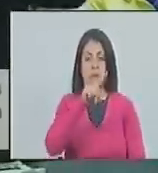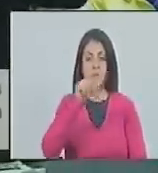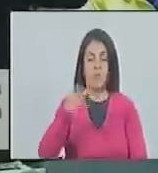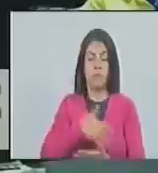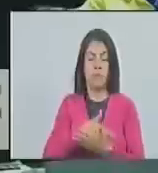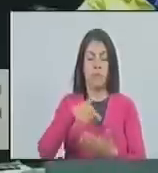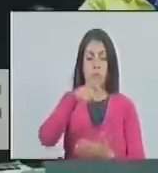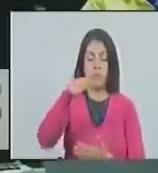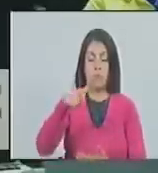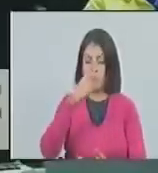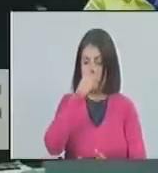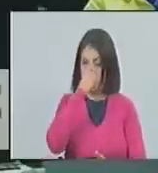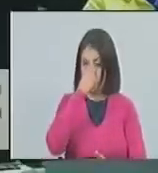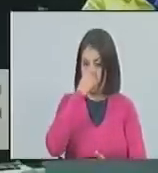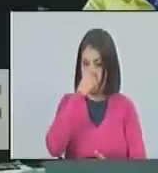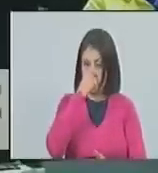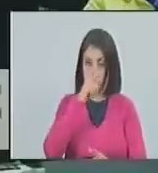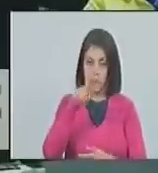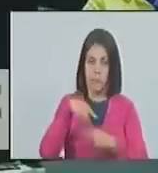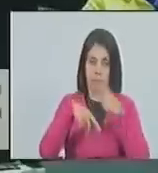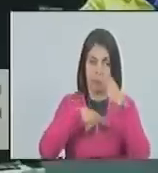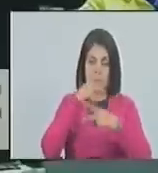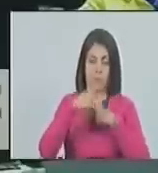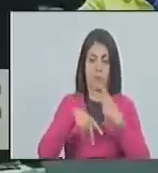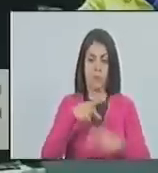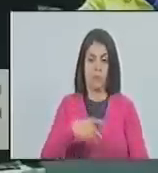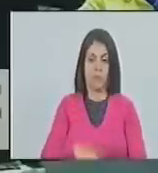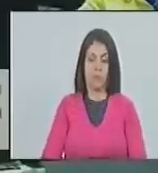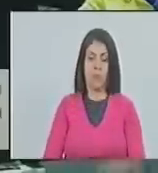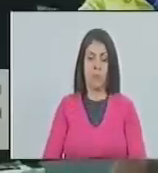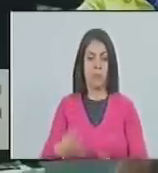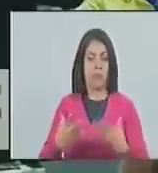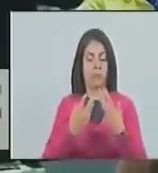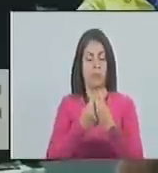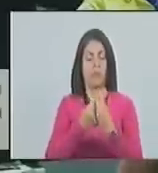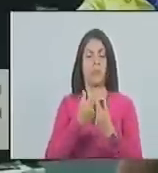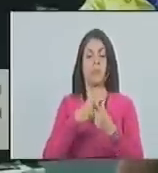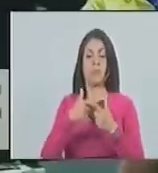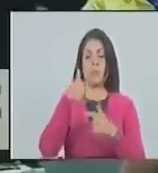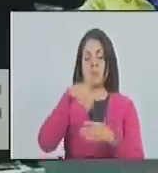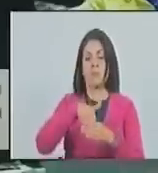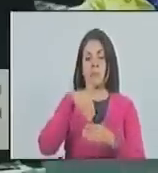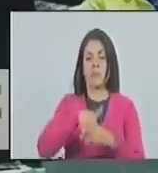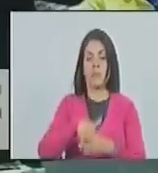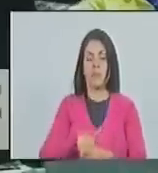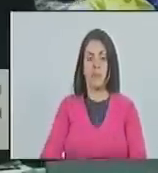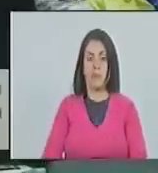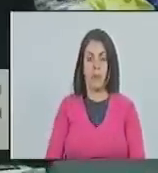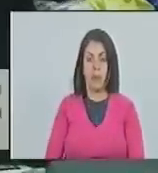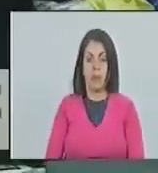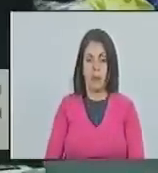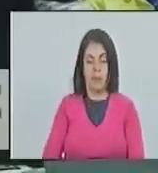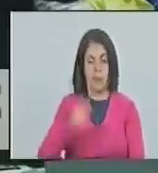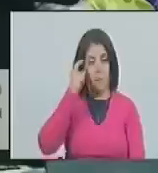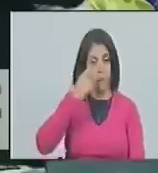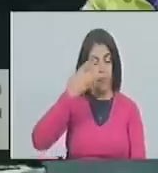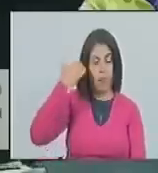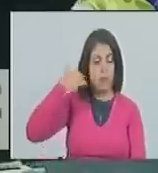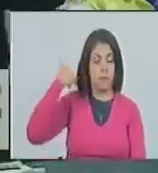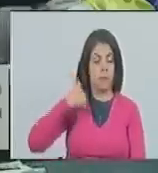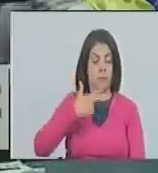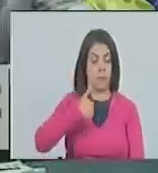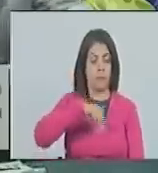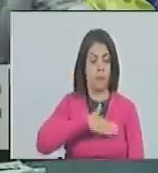de votantes. Pero además de eso, se hizo una política para llevar el centro electoral, bien lo explicó en días pasados